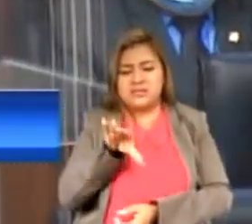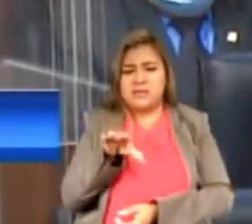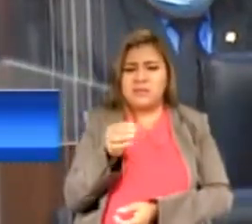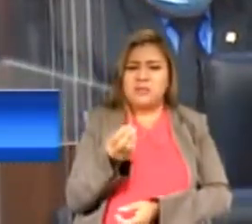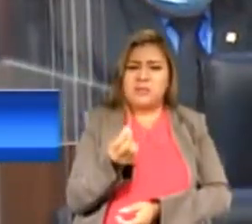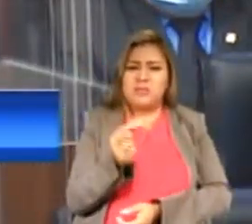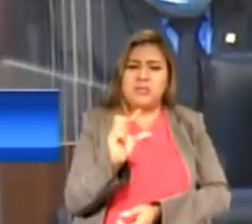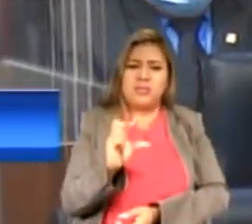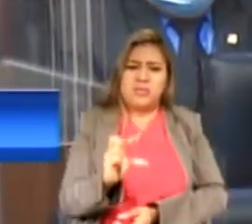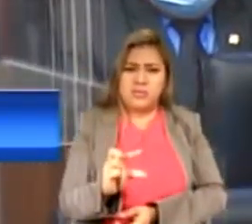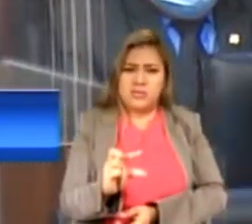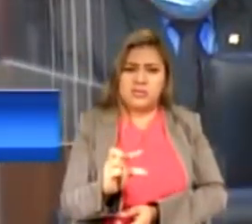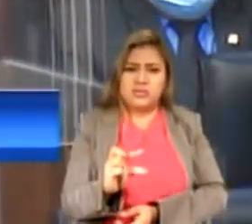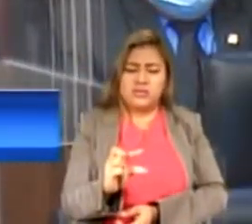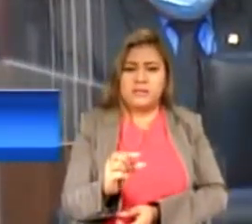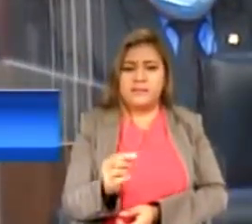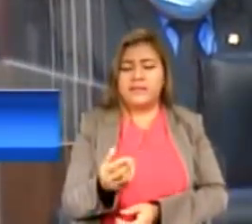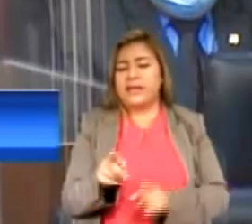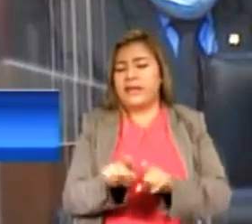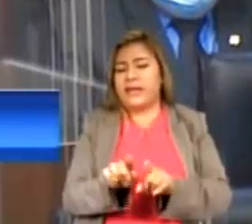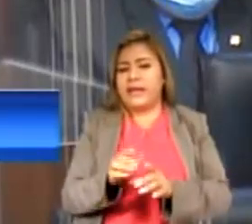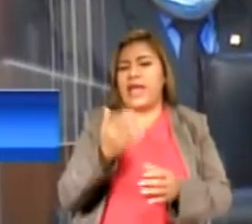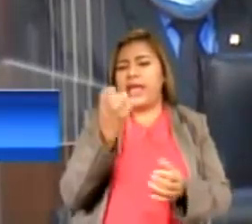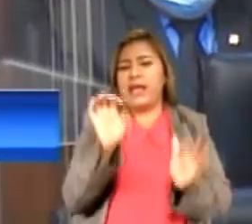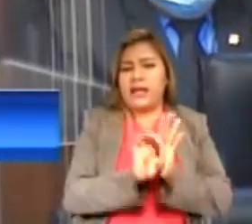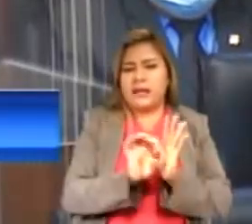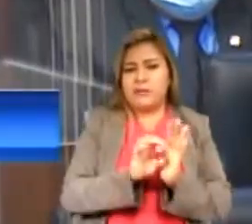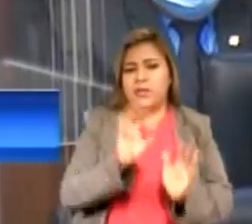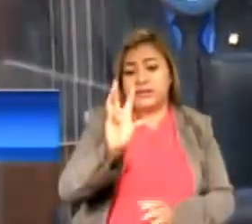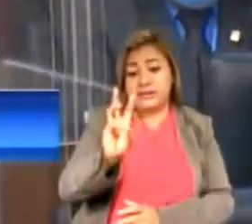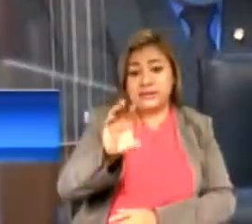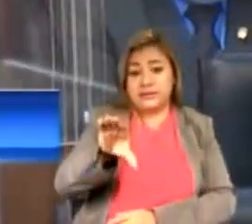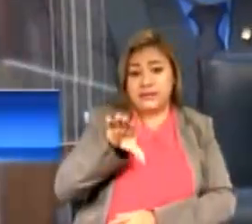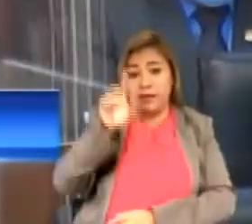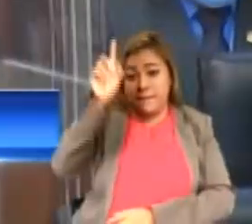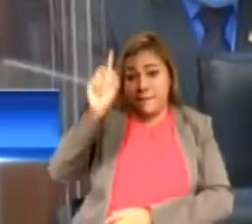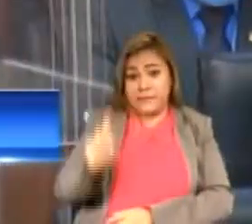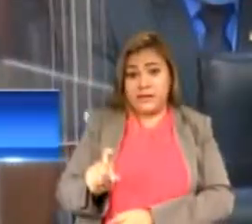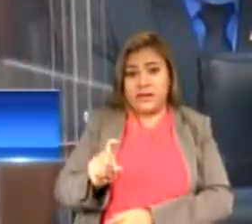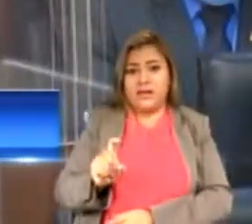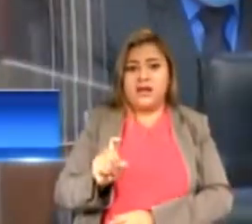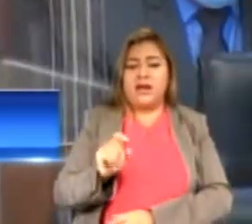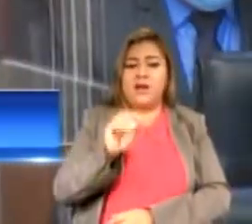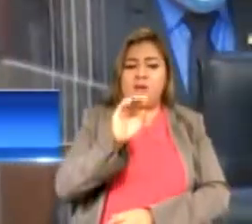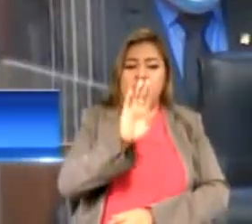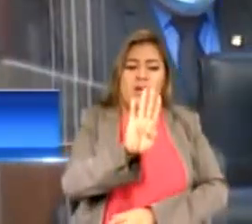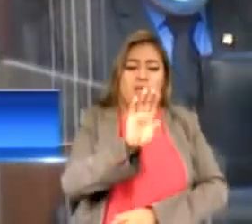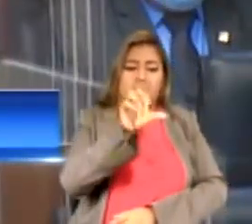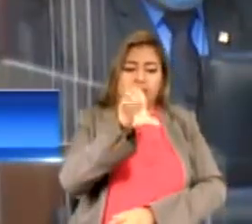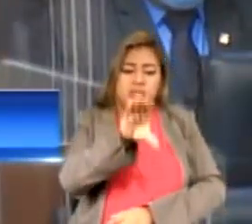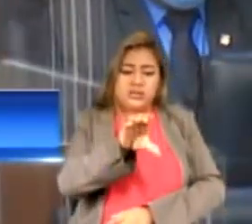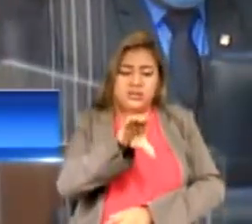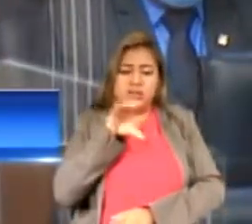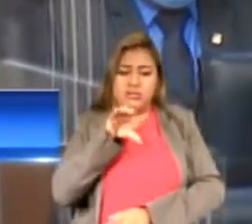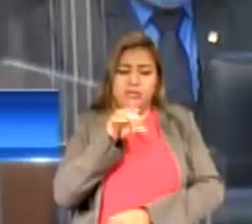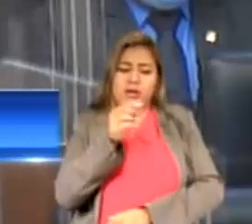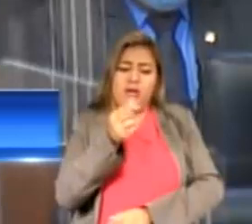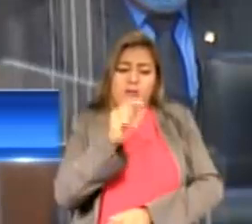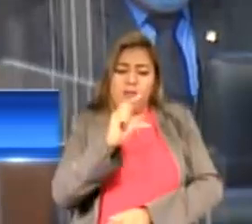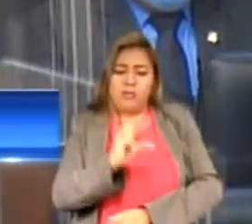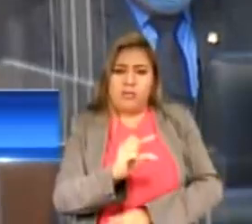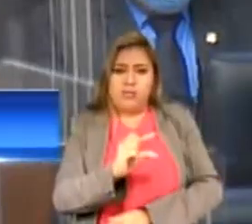estoy jubilando con 420 balboas, con menos del salario mínimo. ¿Eso se lo han dicho a la población?